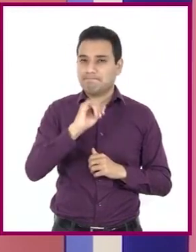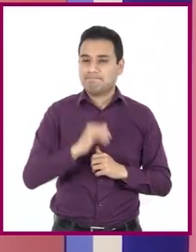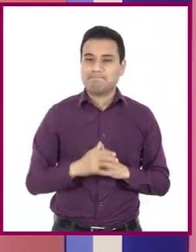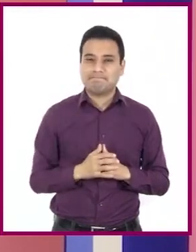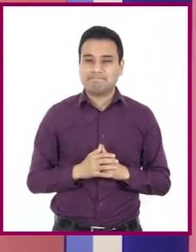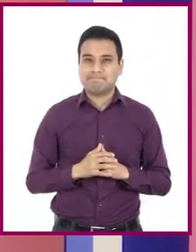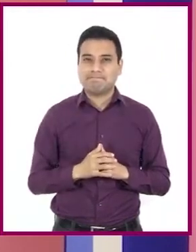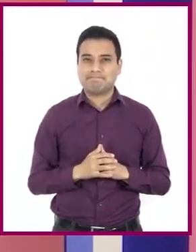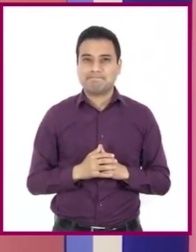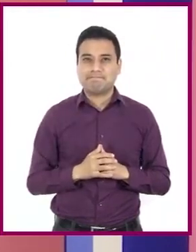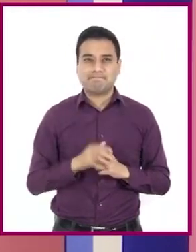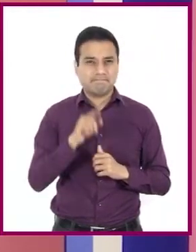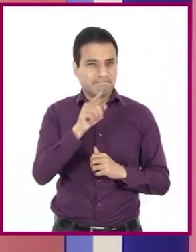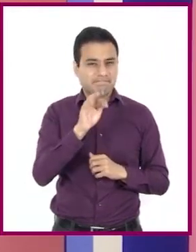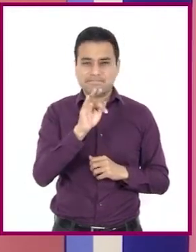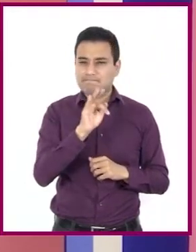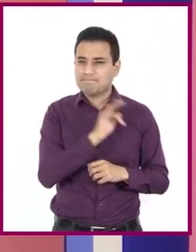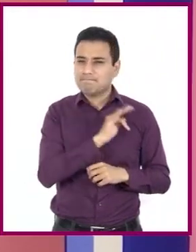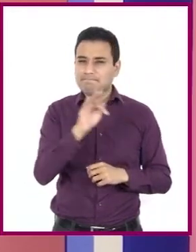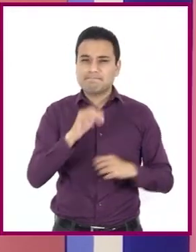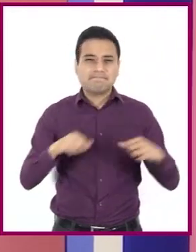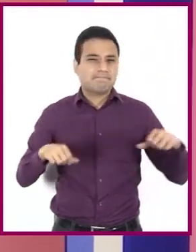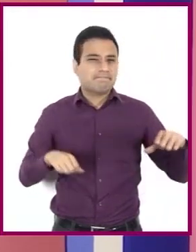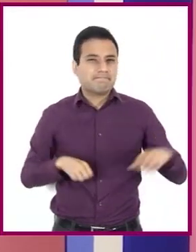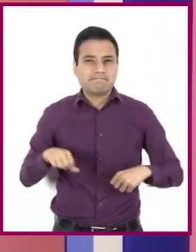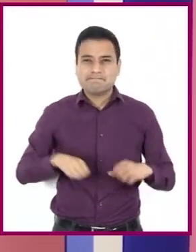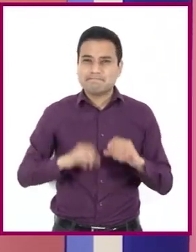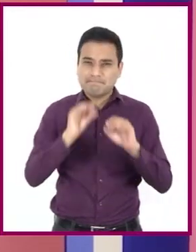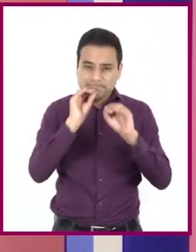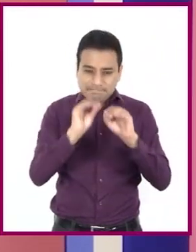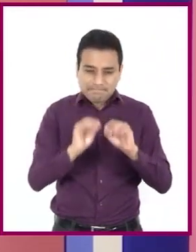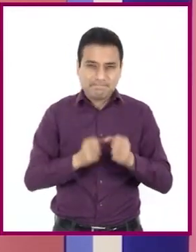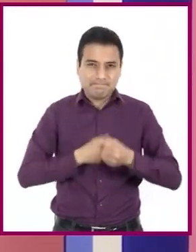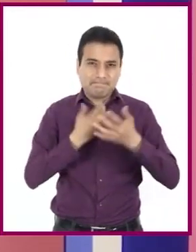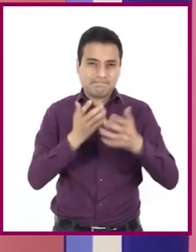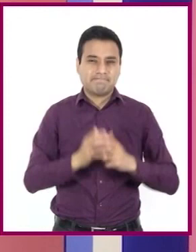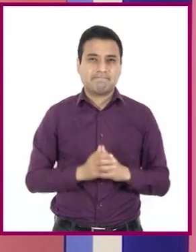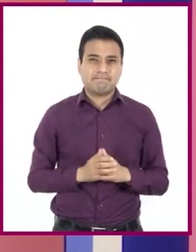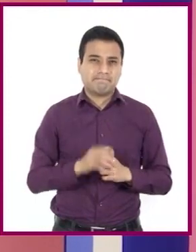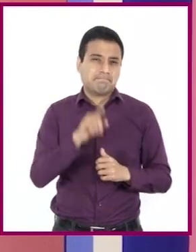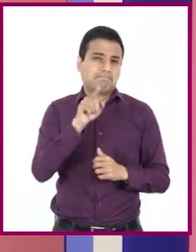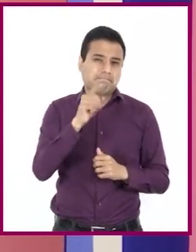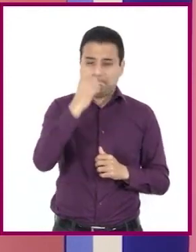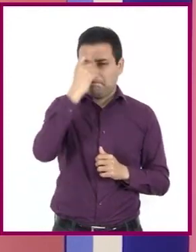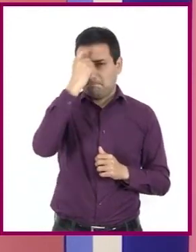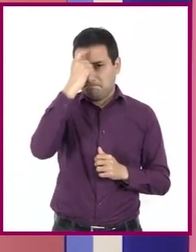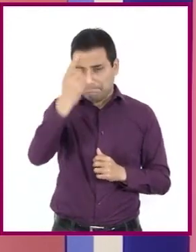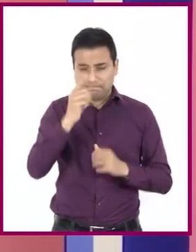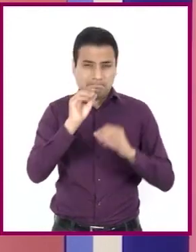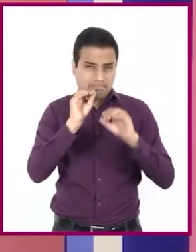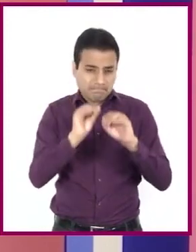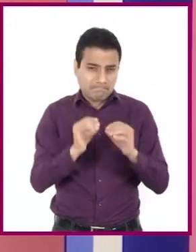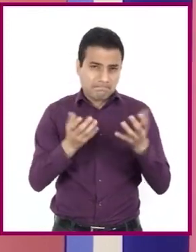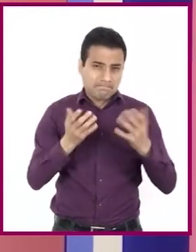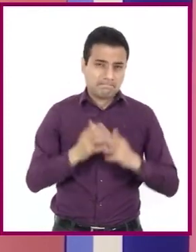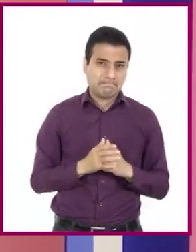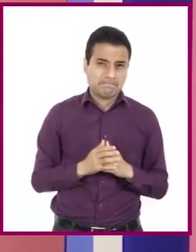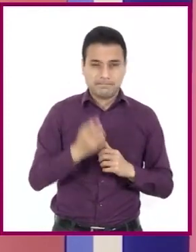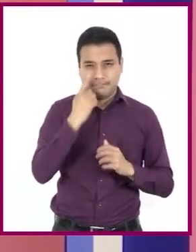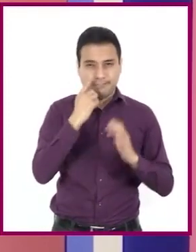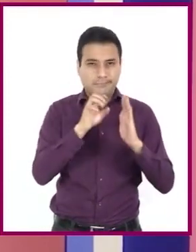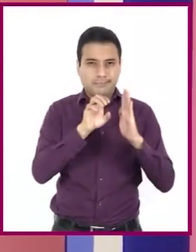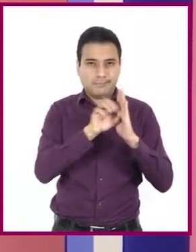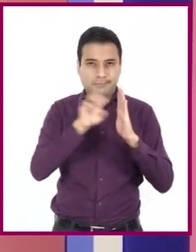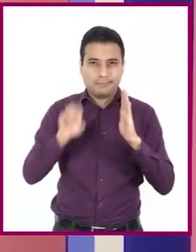Ahora pueden hacer el mismo reto con otros poemas, ya sea de su autoría o de otros. Se me ocurre ahora la